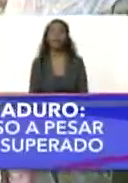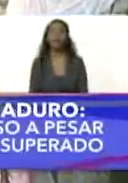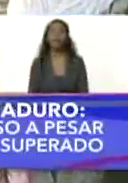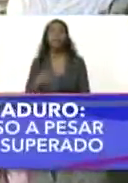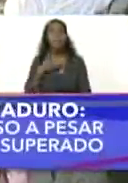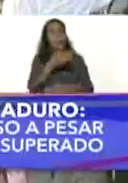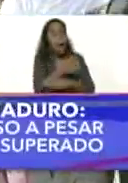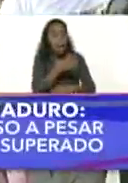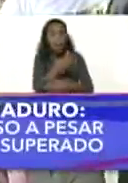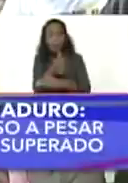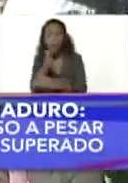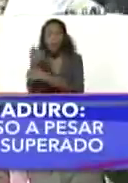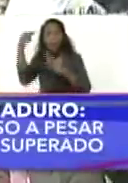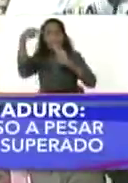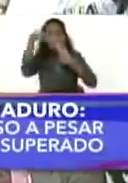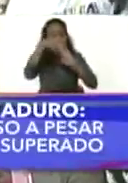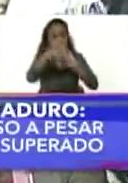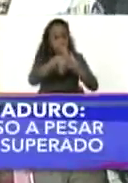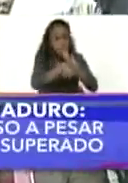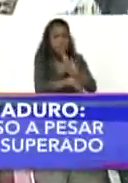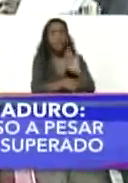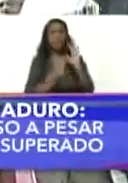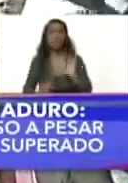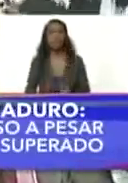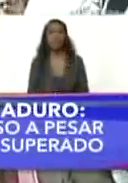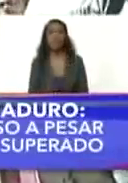Vamos a la profundidad.